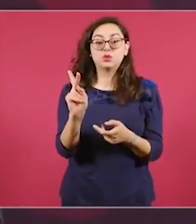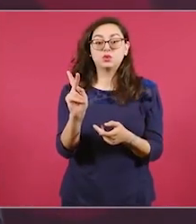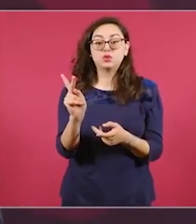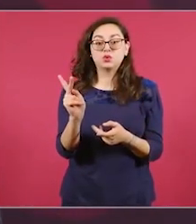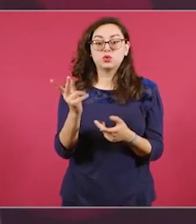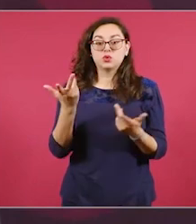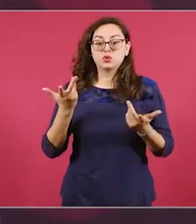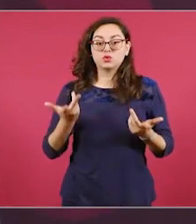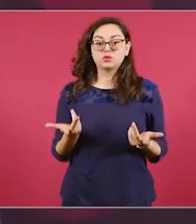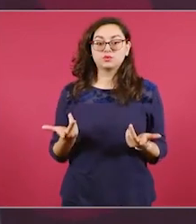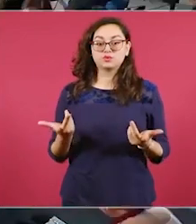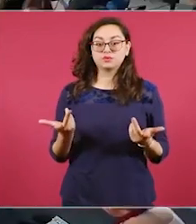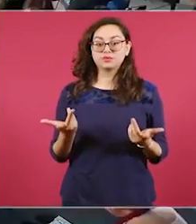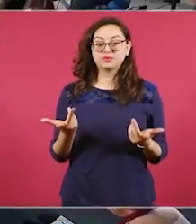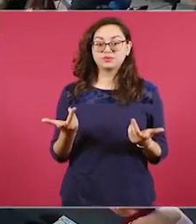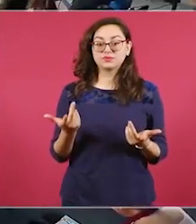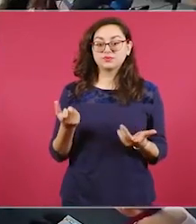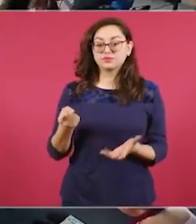no